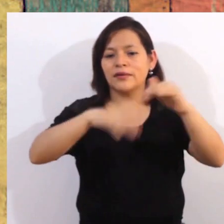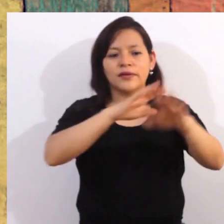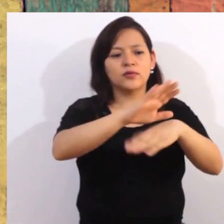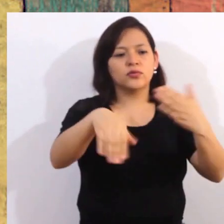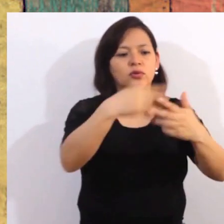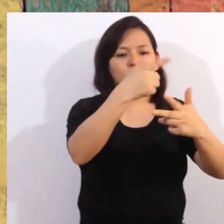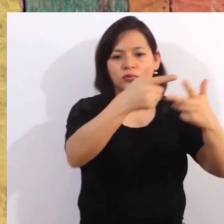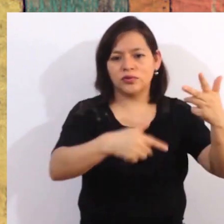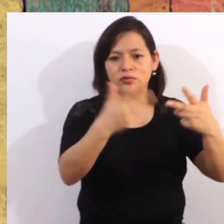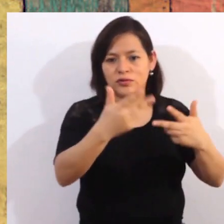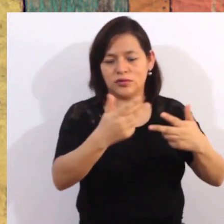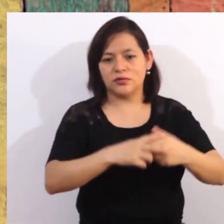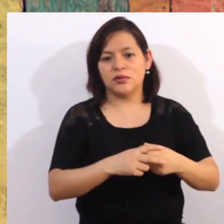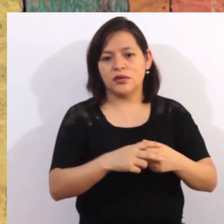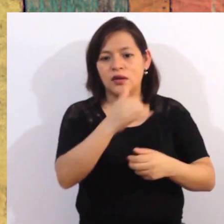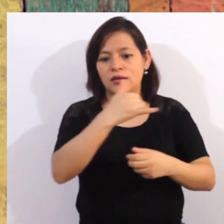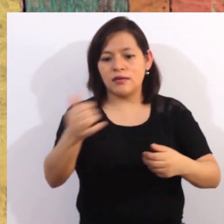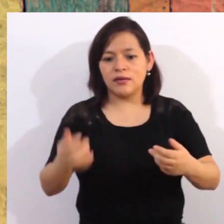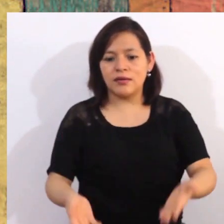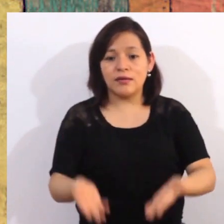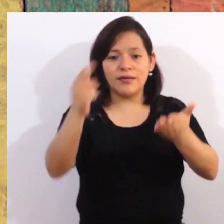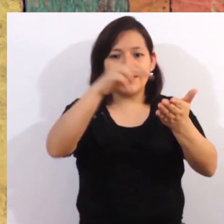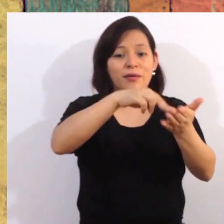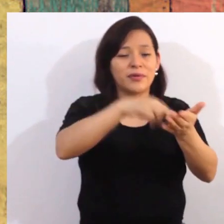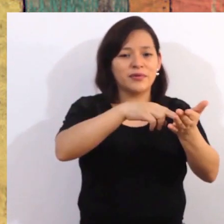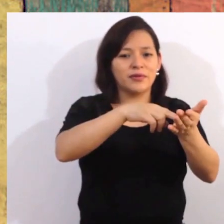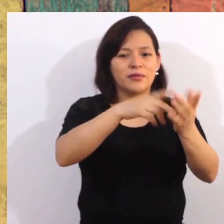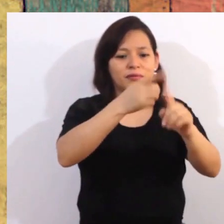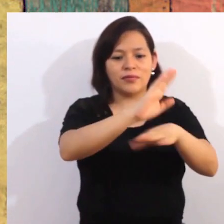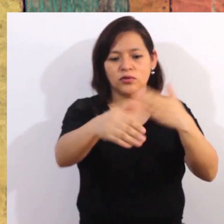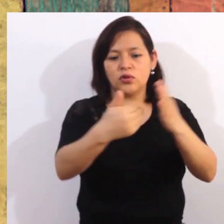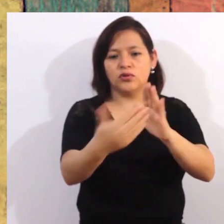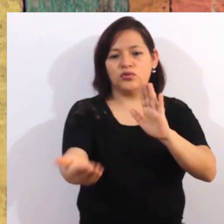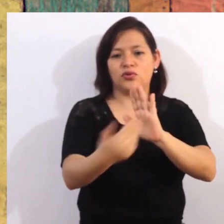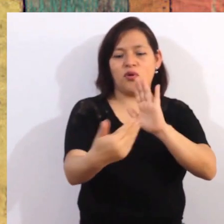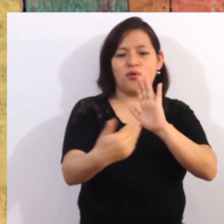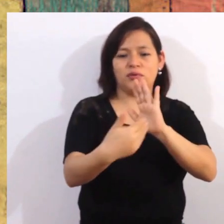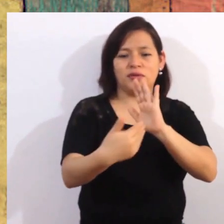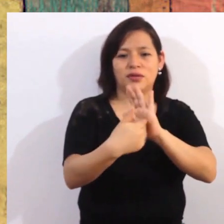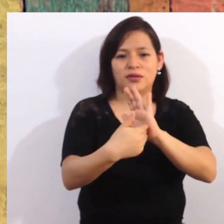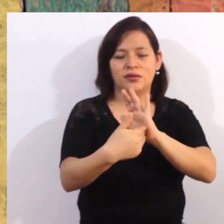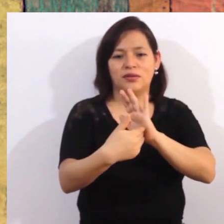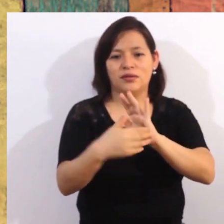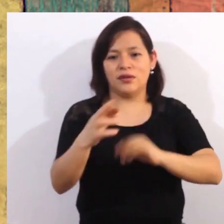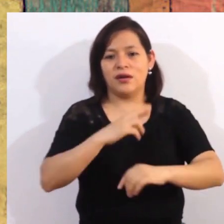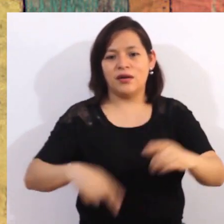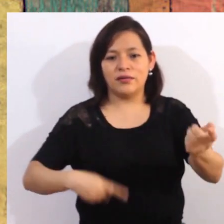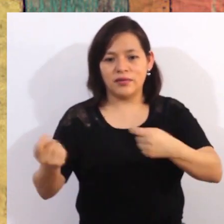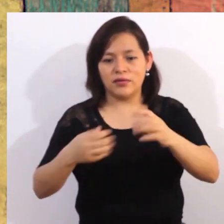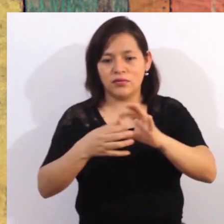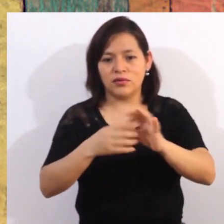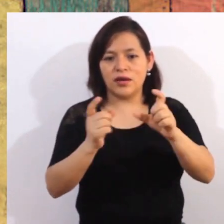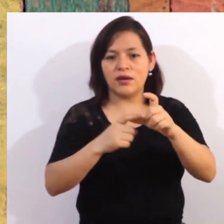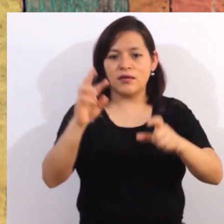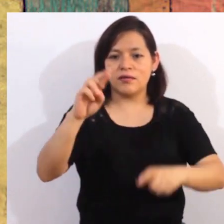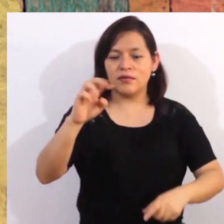al hacerse fuerte con sus riquezas, levantará a todos contra el reino de Grecia. Es interesante